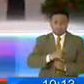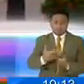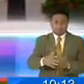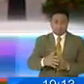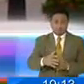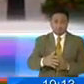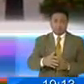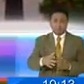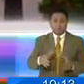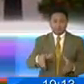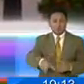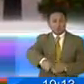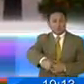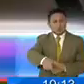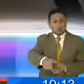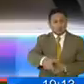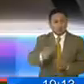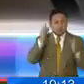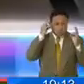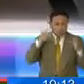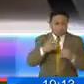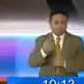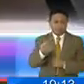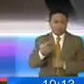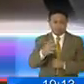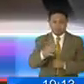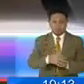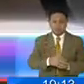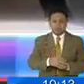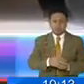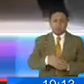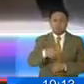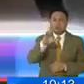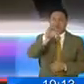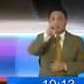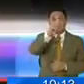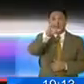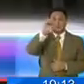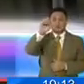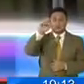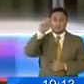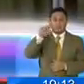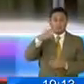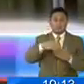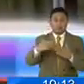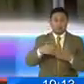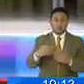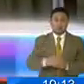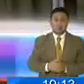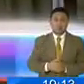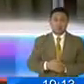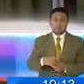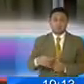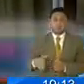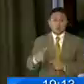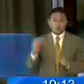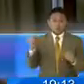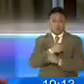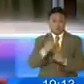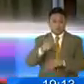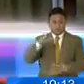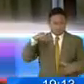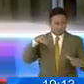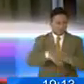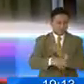llevaron la caja fuerte con dinero y joyas, cuyo monto ascendería a más de $100,000. La forma de actuar violenta de estos individuos,